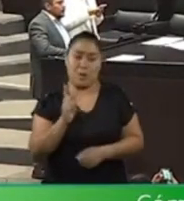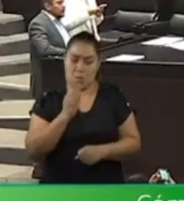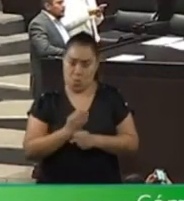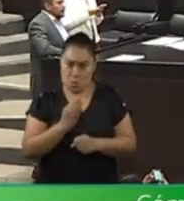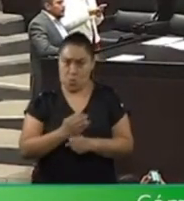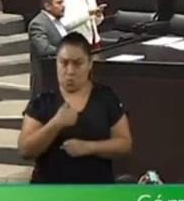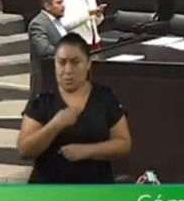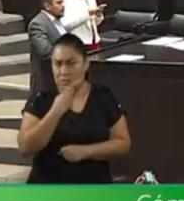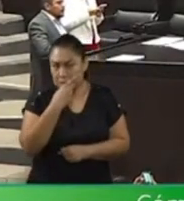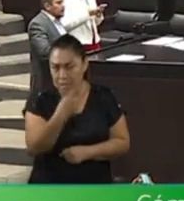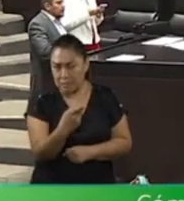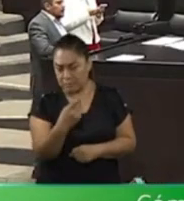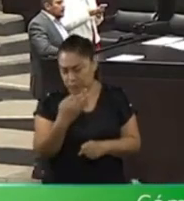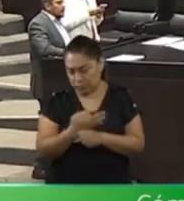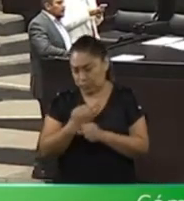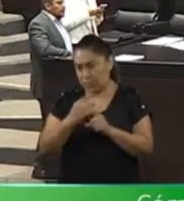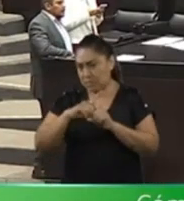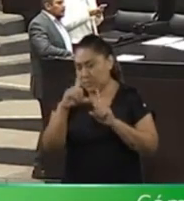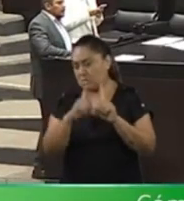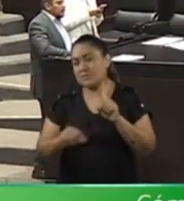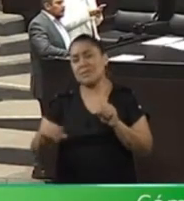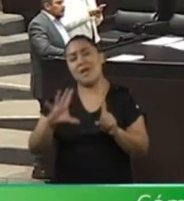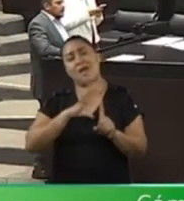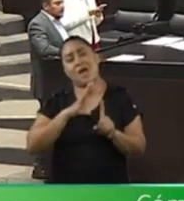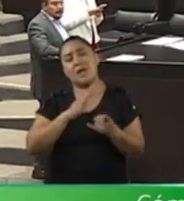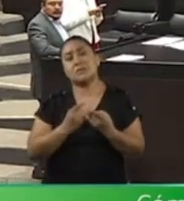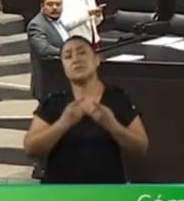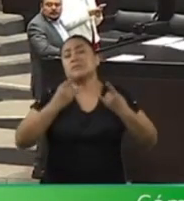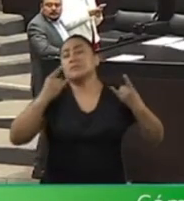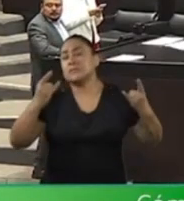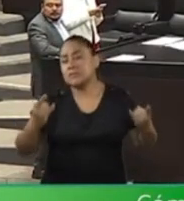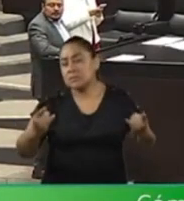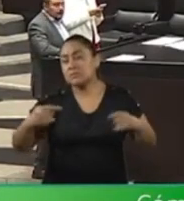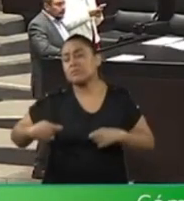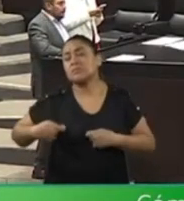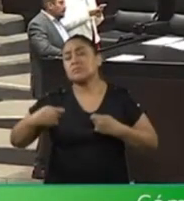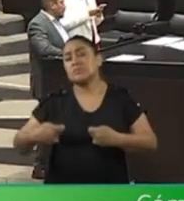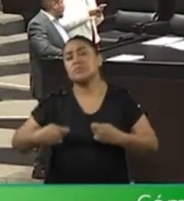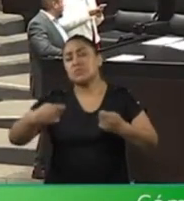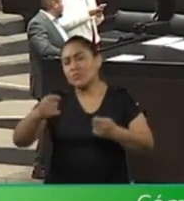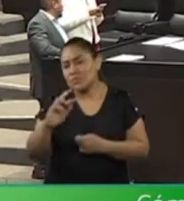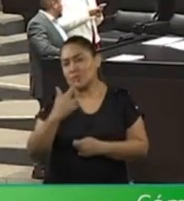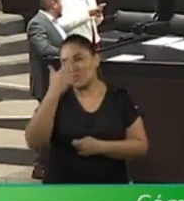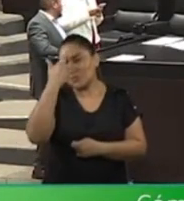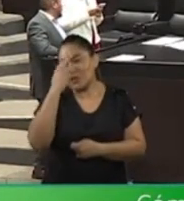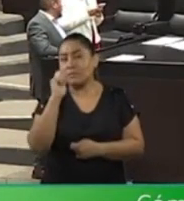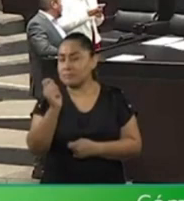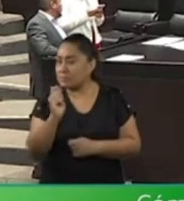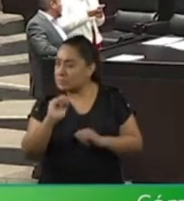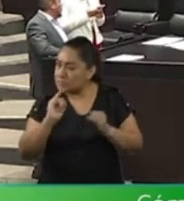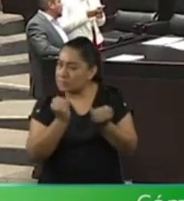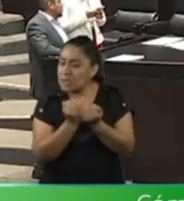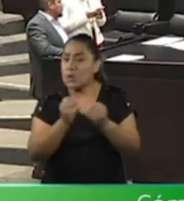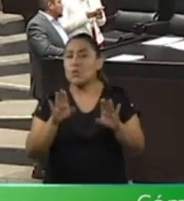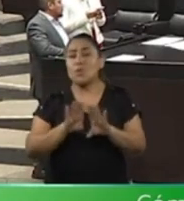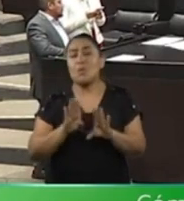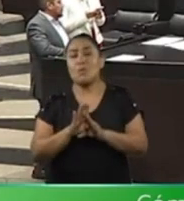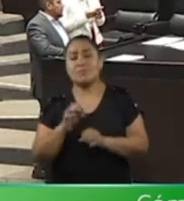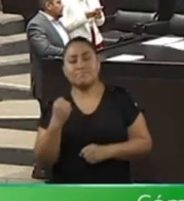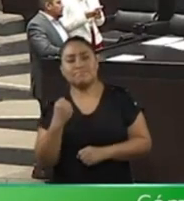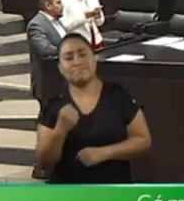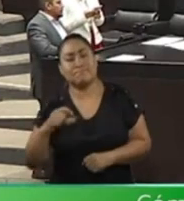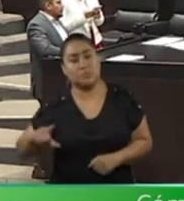hoy es que este país tiene ya historia y tradición y recuerdos de lo que es la construcción de una dictadura perfecta, que las